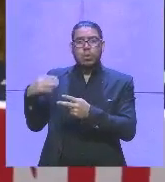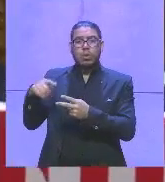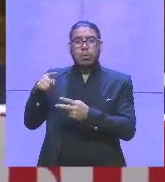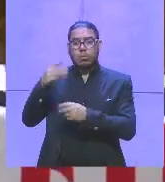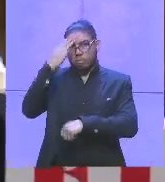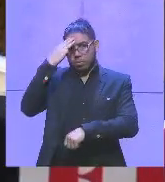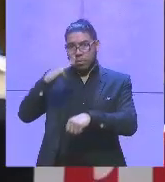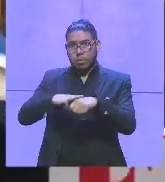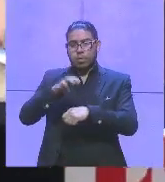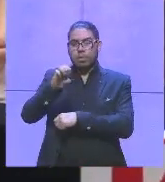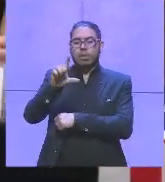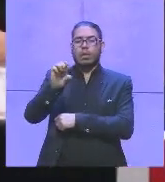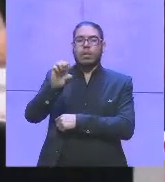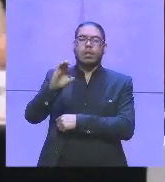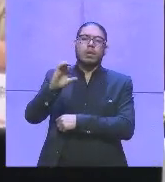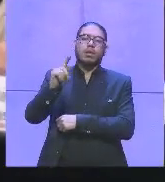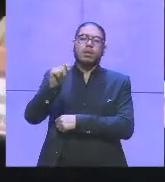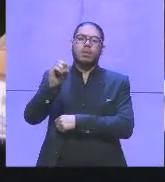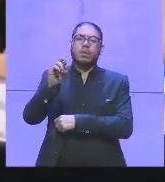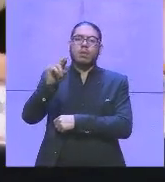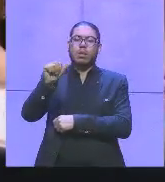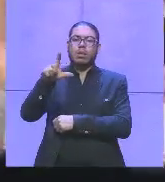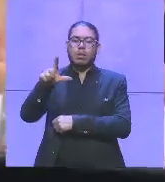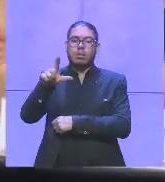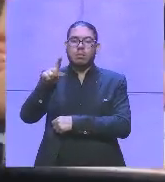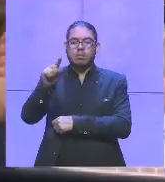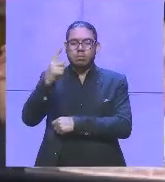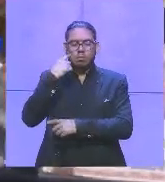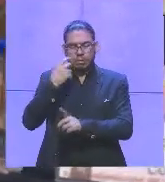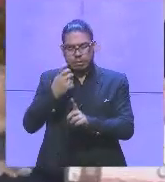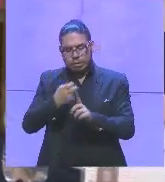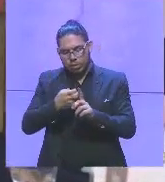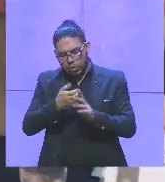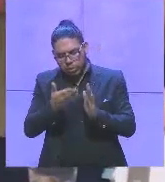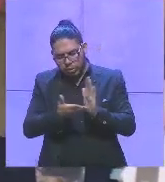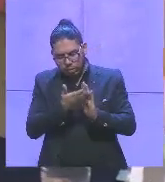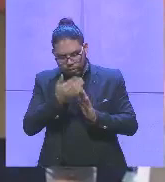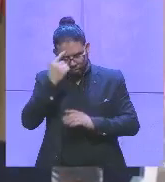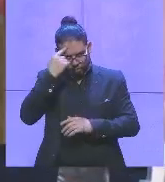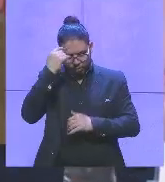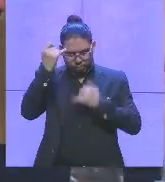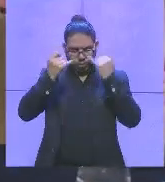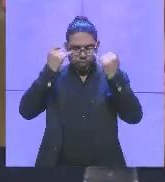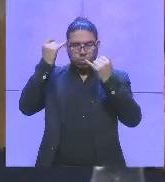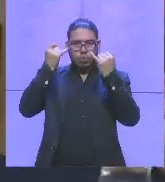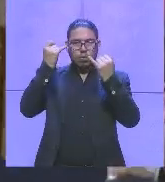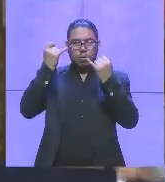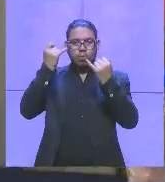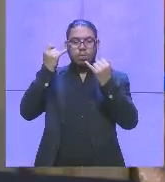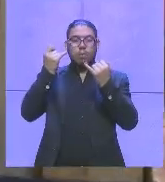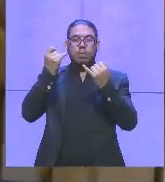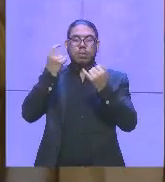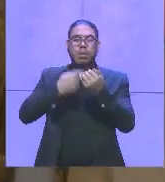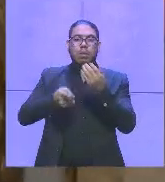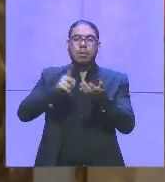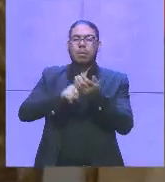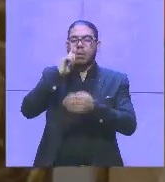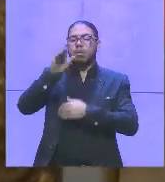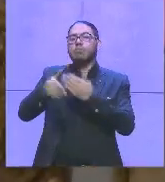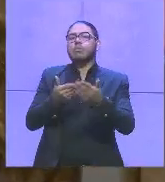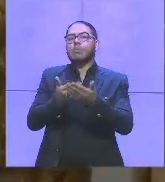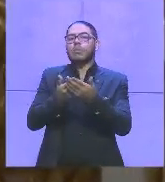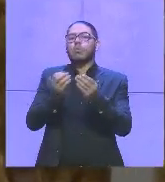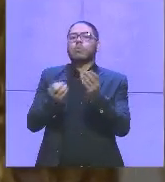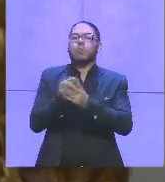electoral y a partir de la crítica constructiva despierta la imaginación técnica para proponer nuevas formas